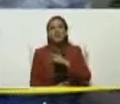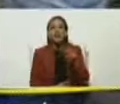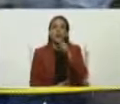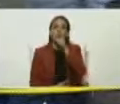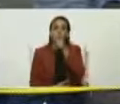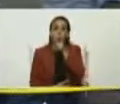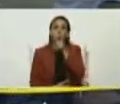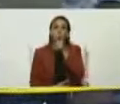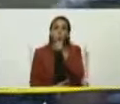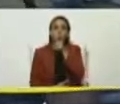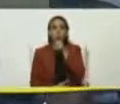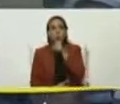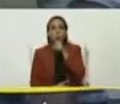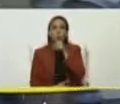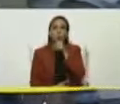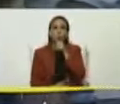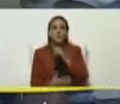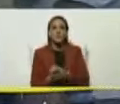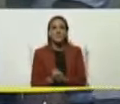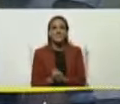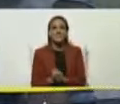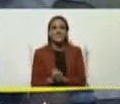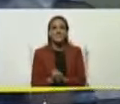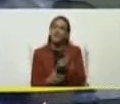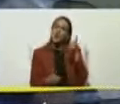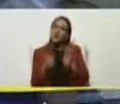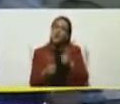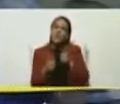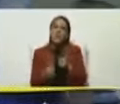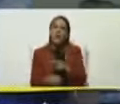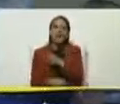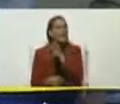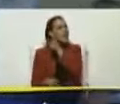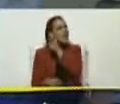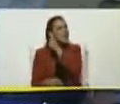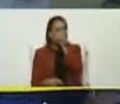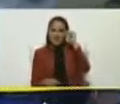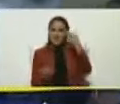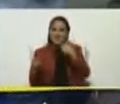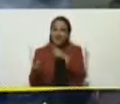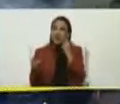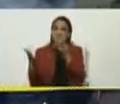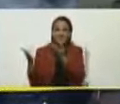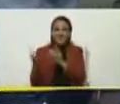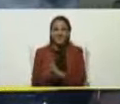No, la otra. La que cantaron ahí.